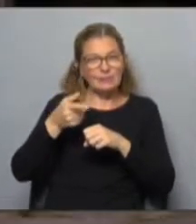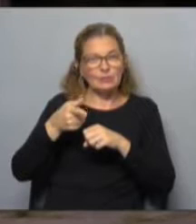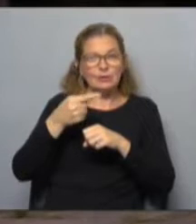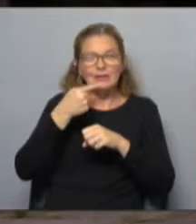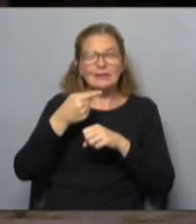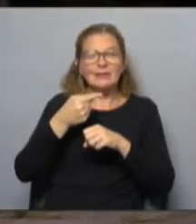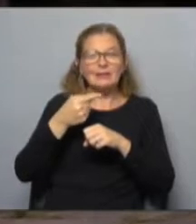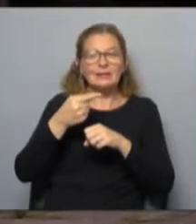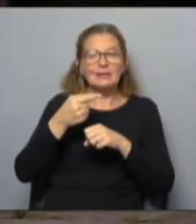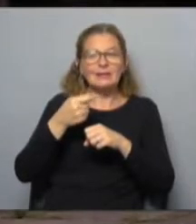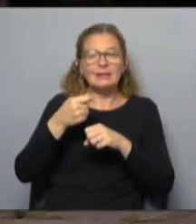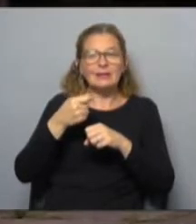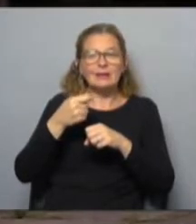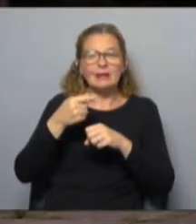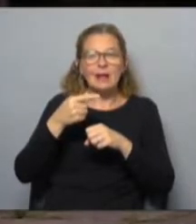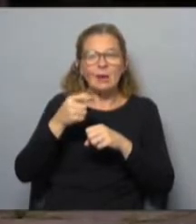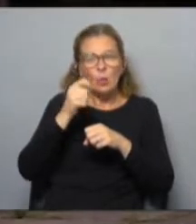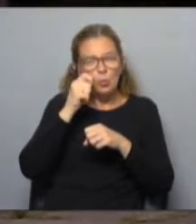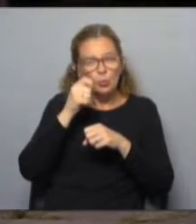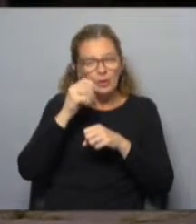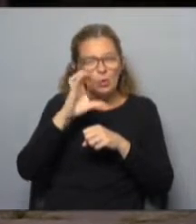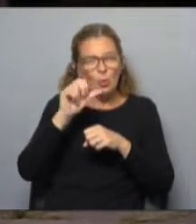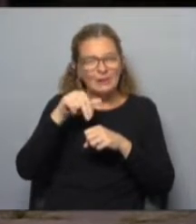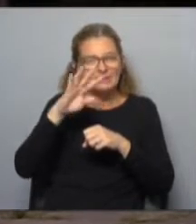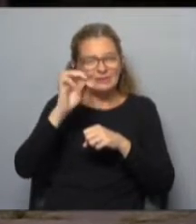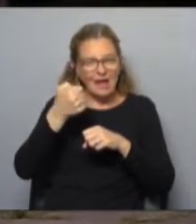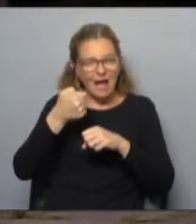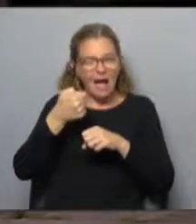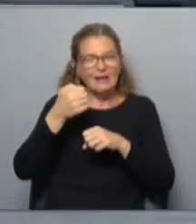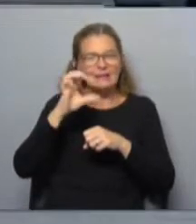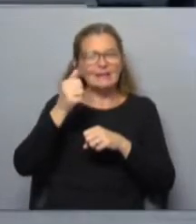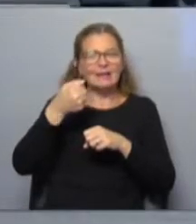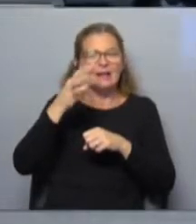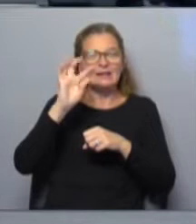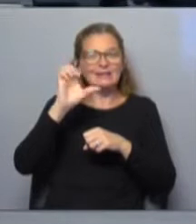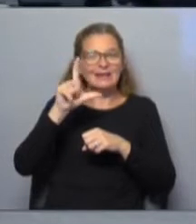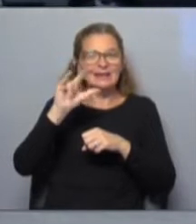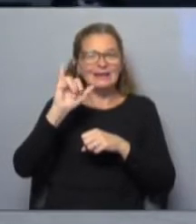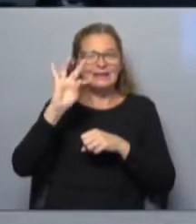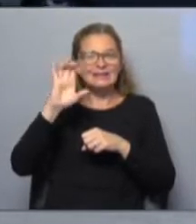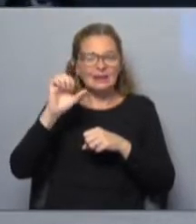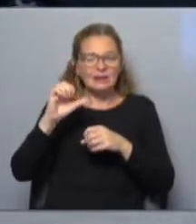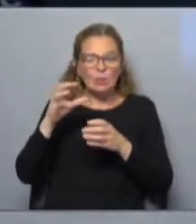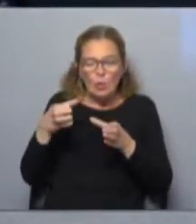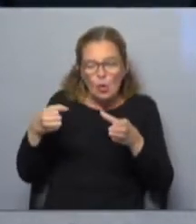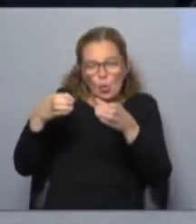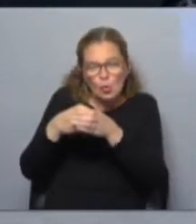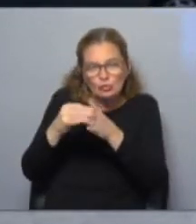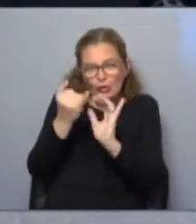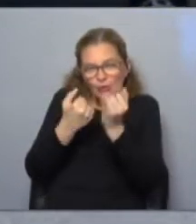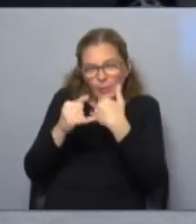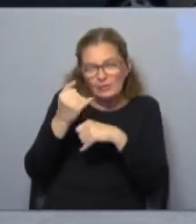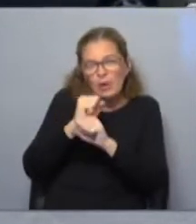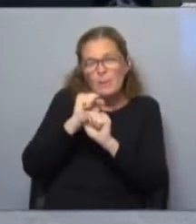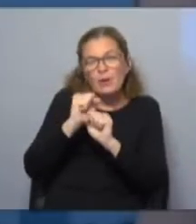que se denomina la cuenta satélite de turismo, que es un conjunto de información que permite